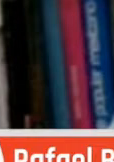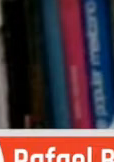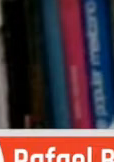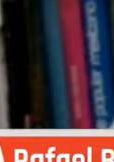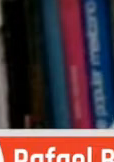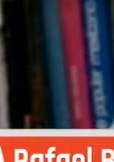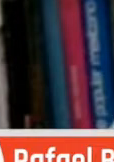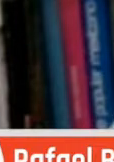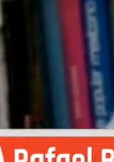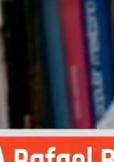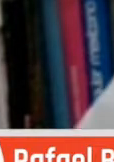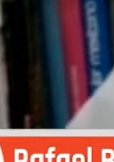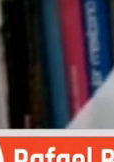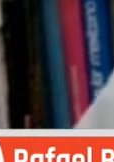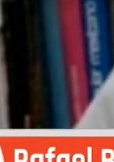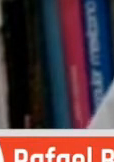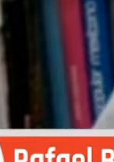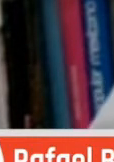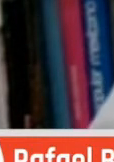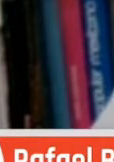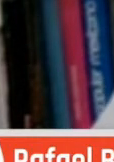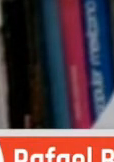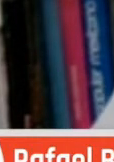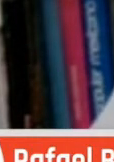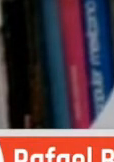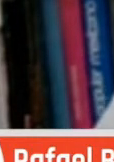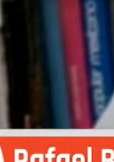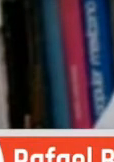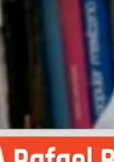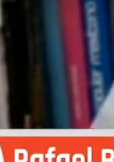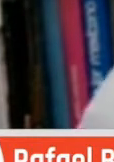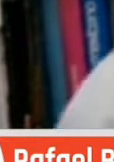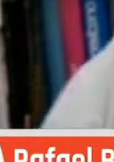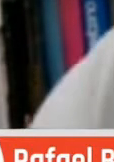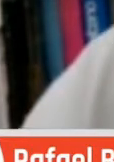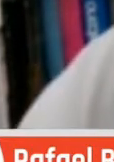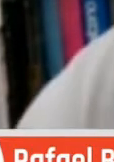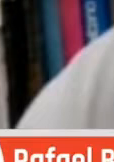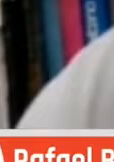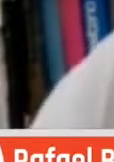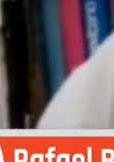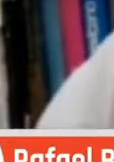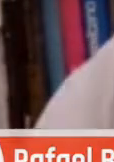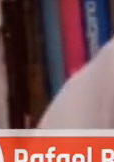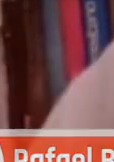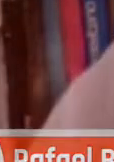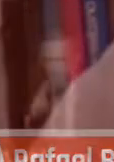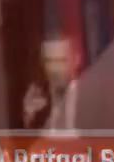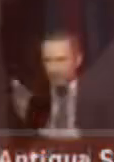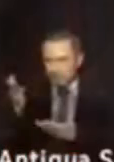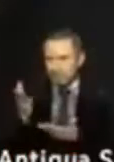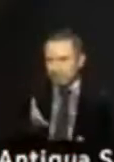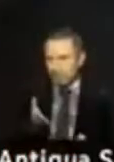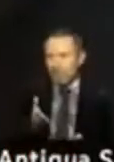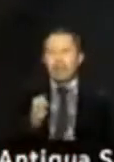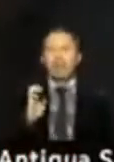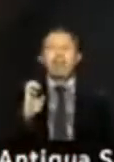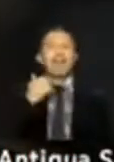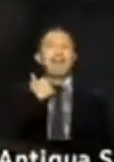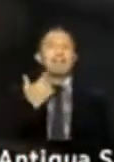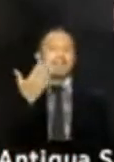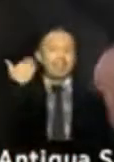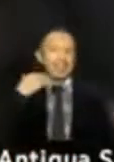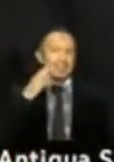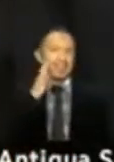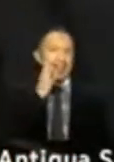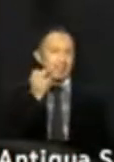olvidar, como mexicanos, que durante décadas los señores neoliberales nos